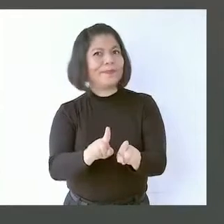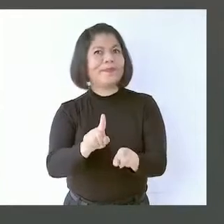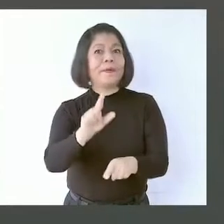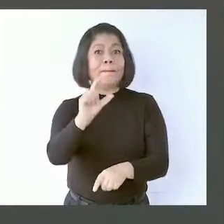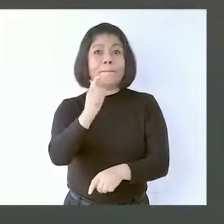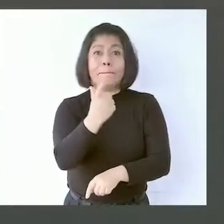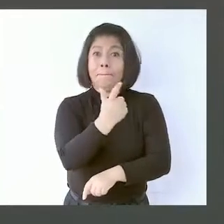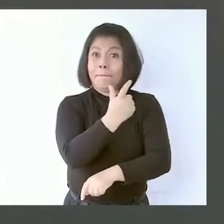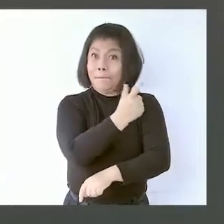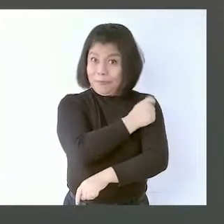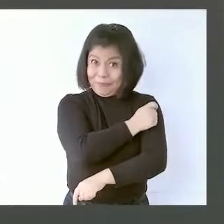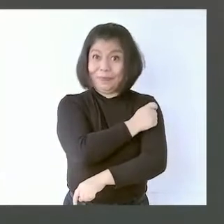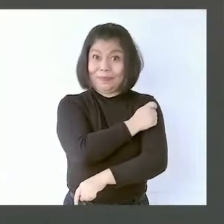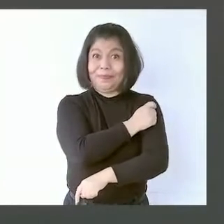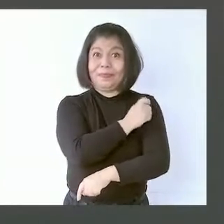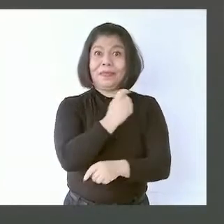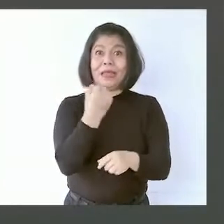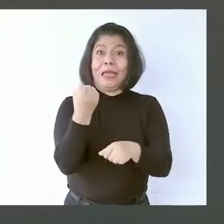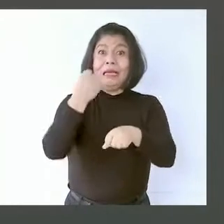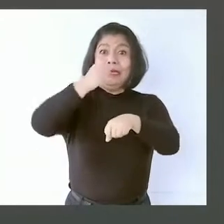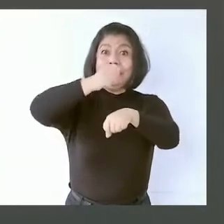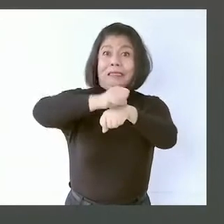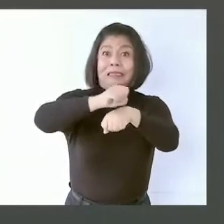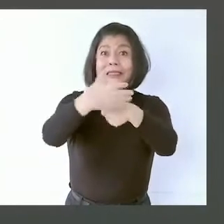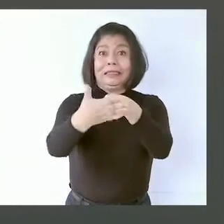10,000 vacunas.